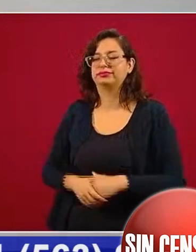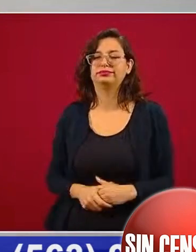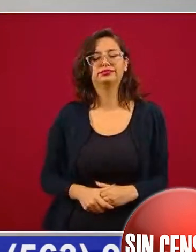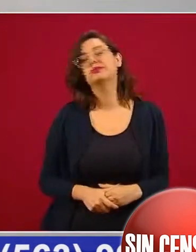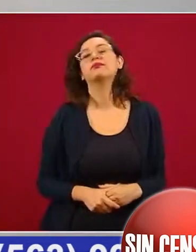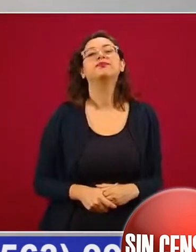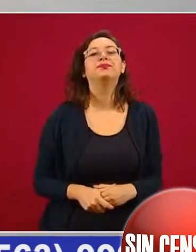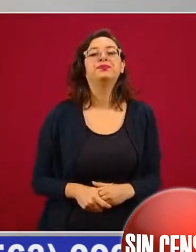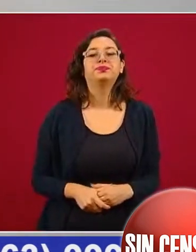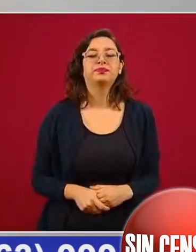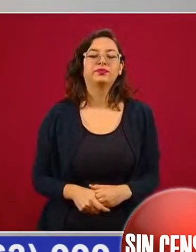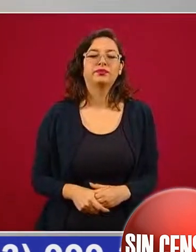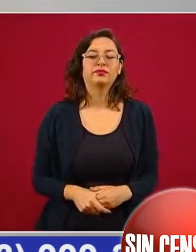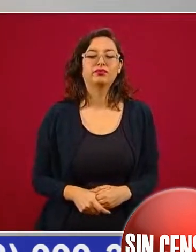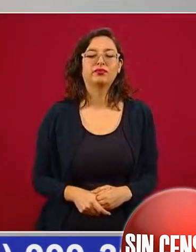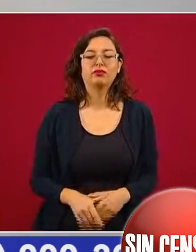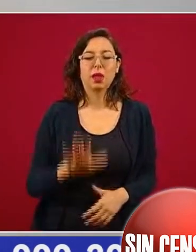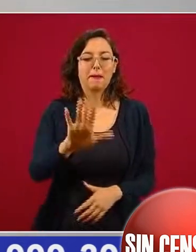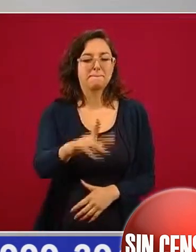en 6 meses,